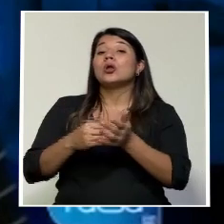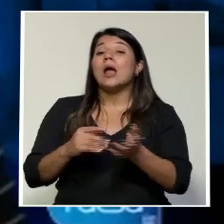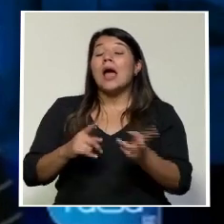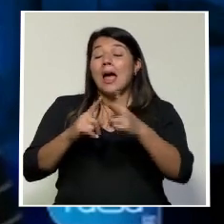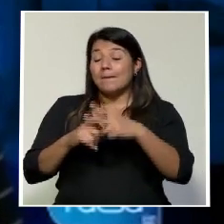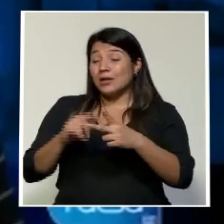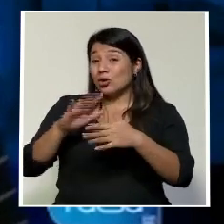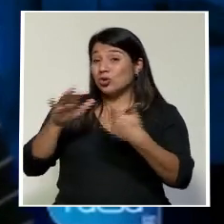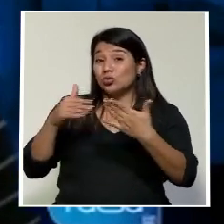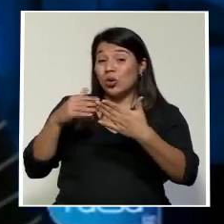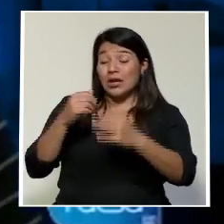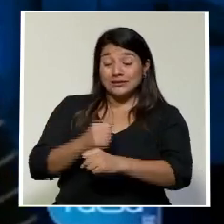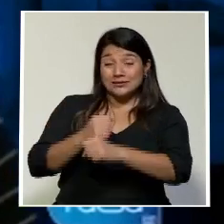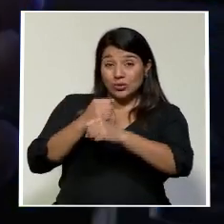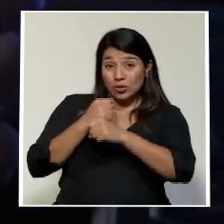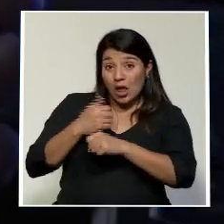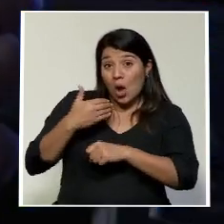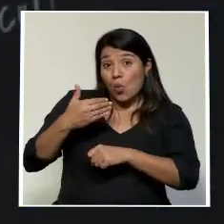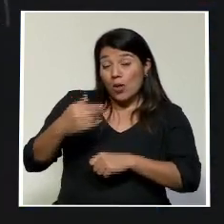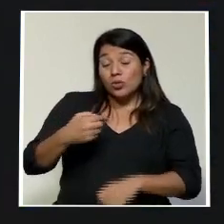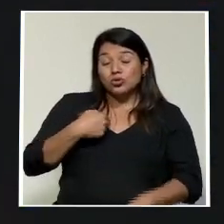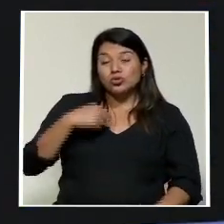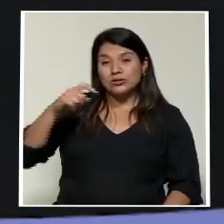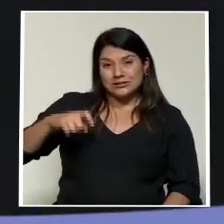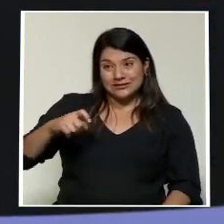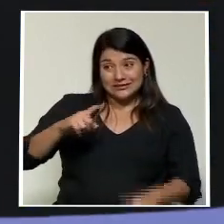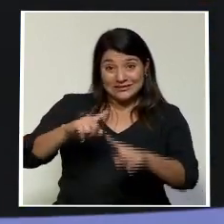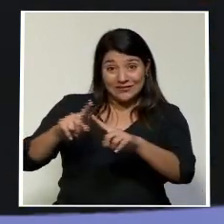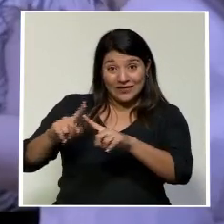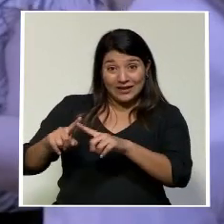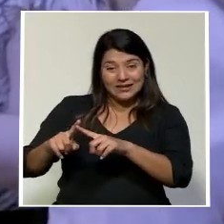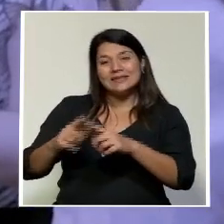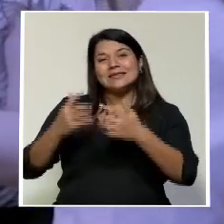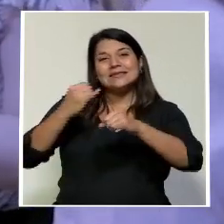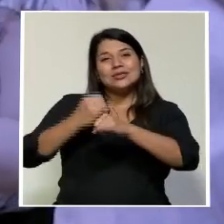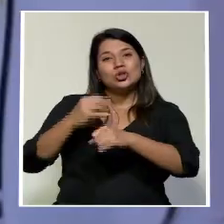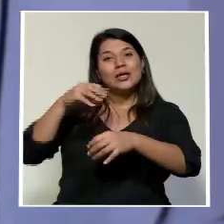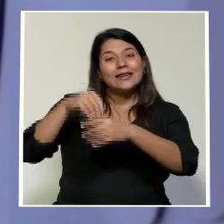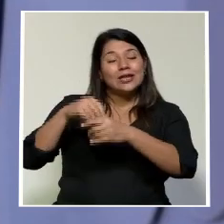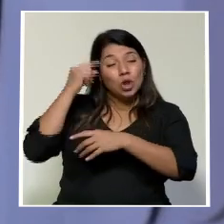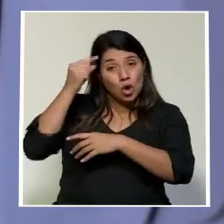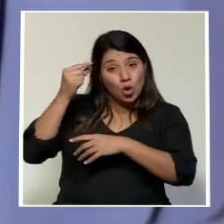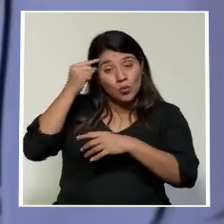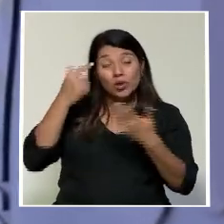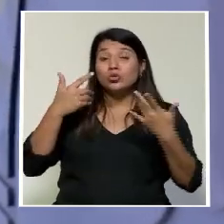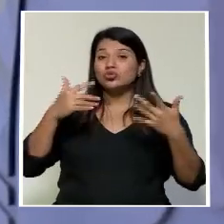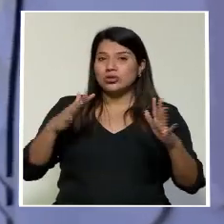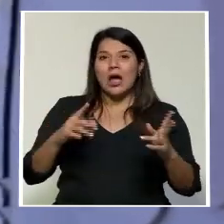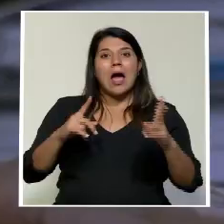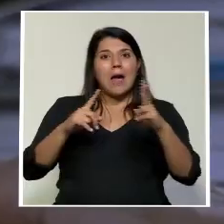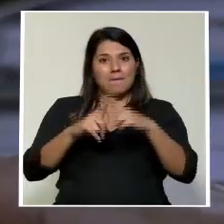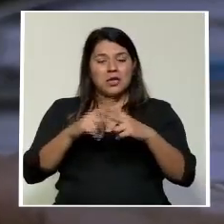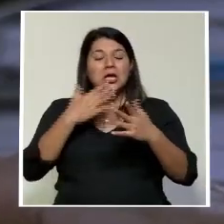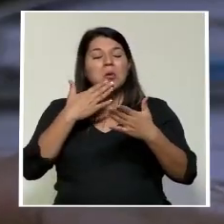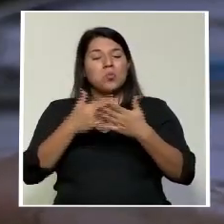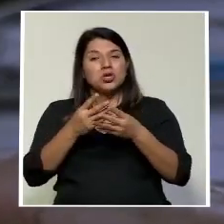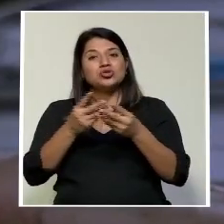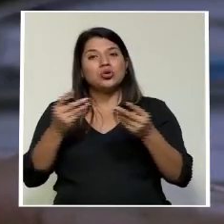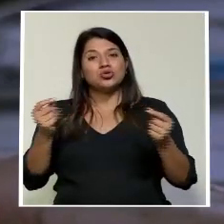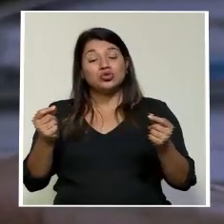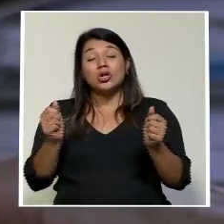almacenamiento en el momento en que lo necesito varias instituciones del estado costarricense ya están implementando exitosas soluciones en la nube